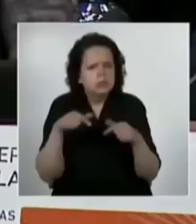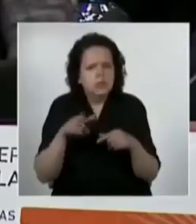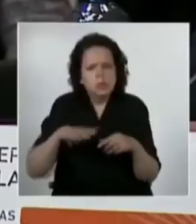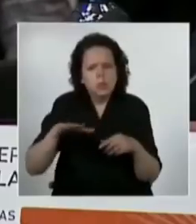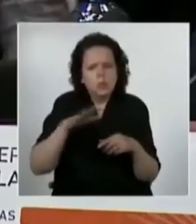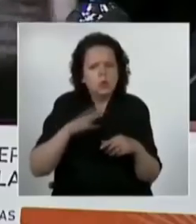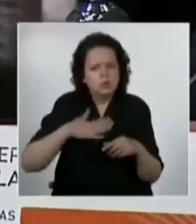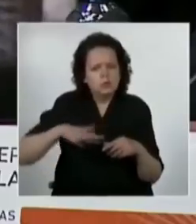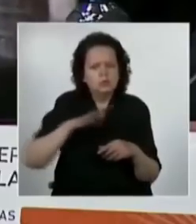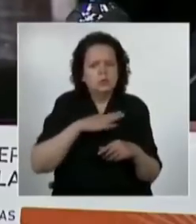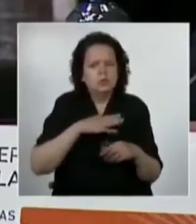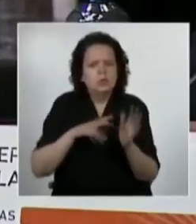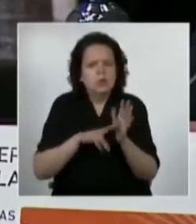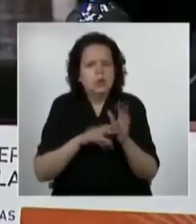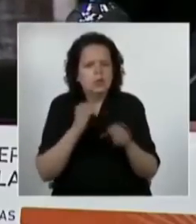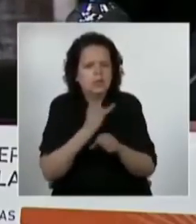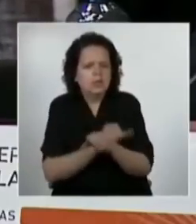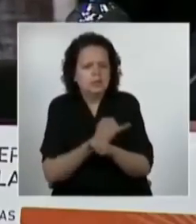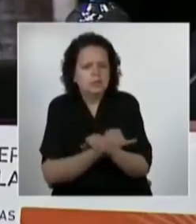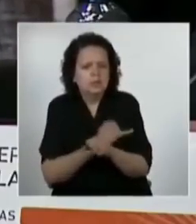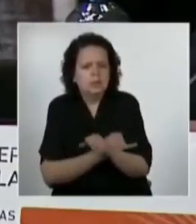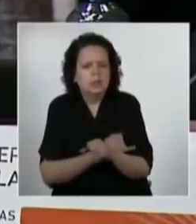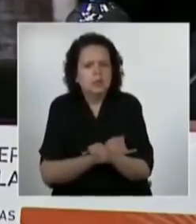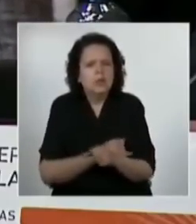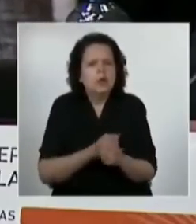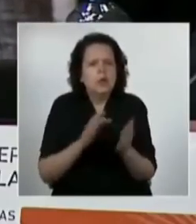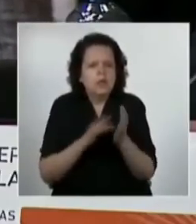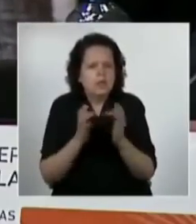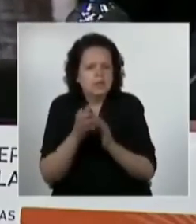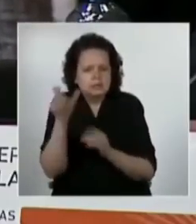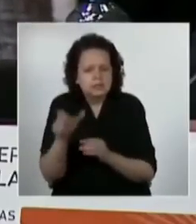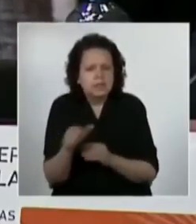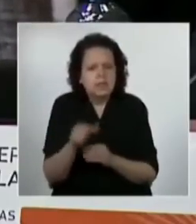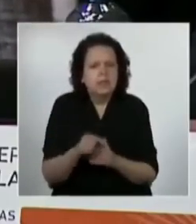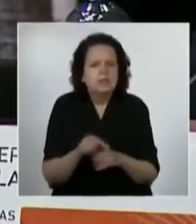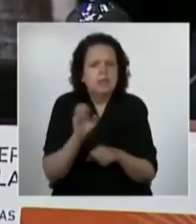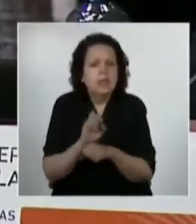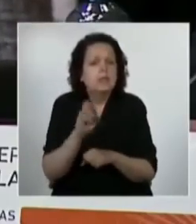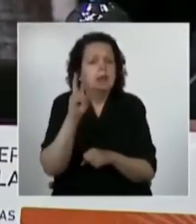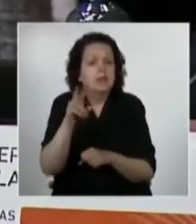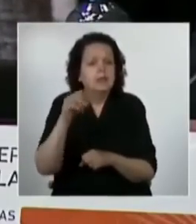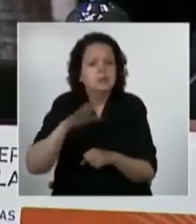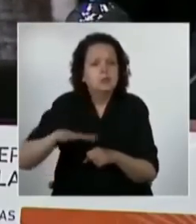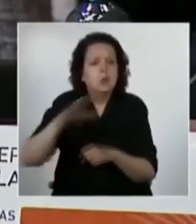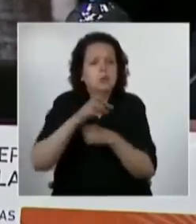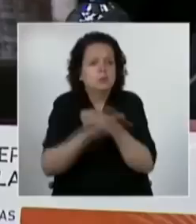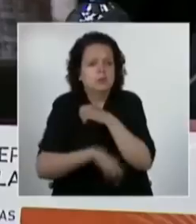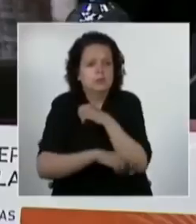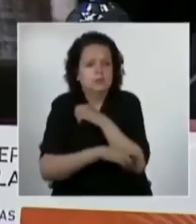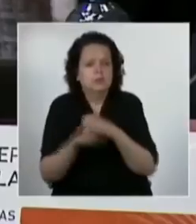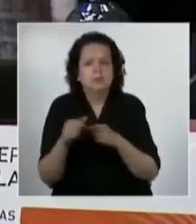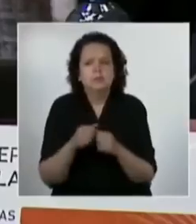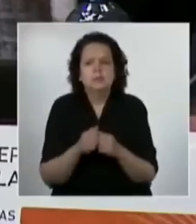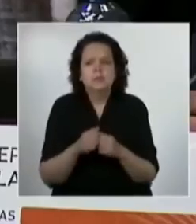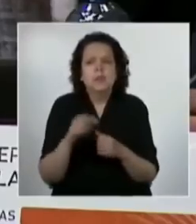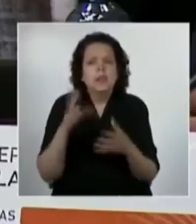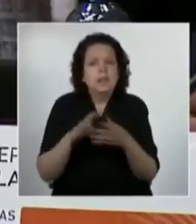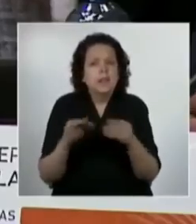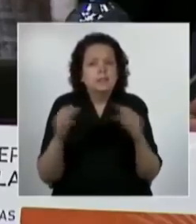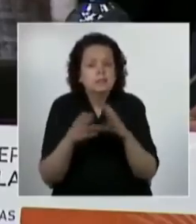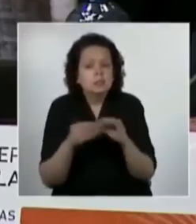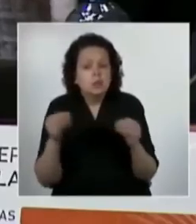nuestra vocación como instituciones cristianas, evangélicas en nuestras naciones. La